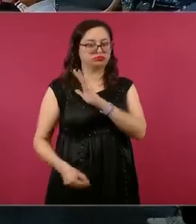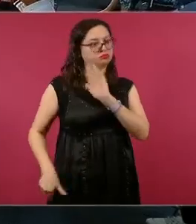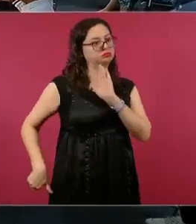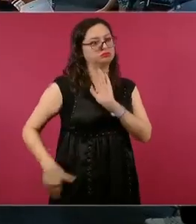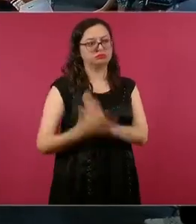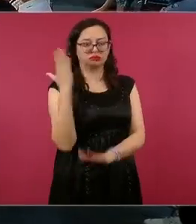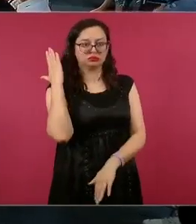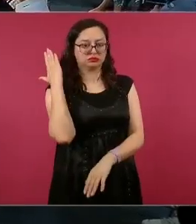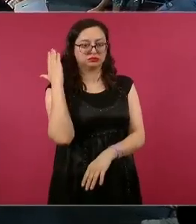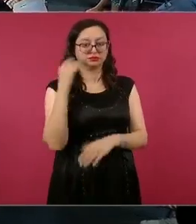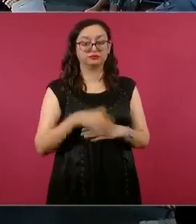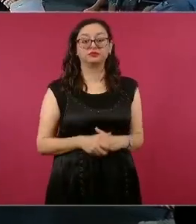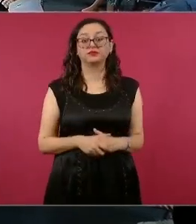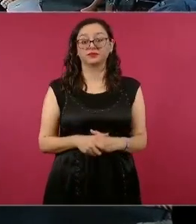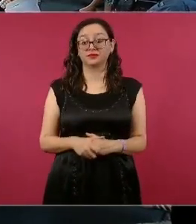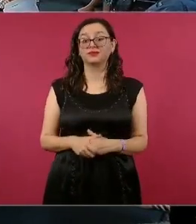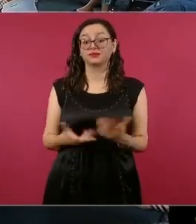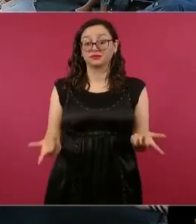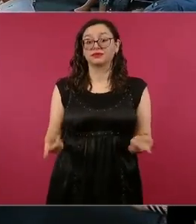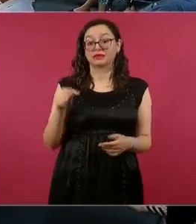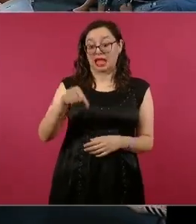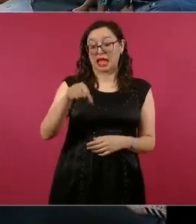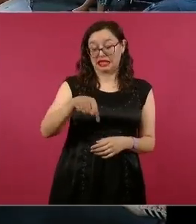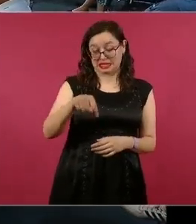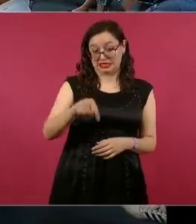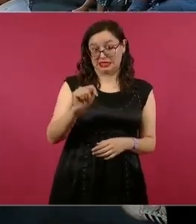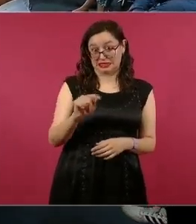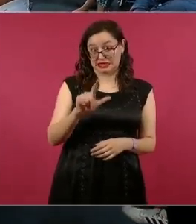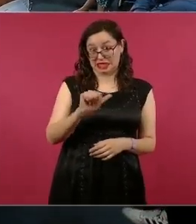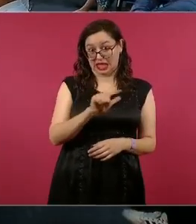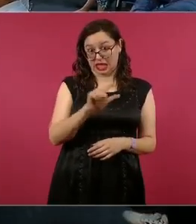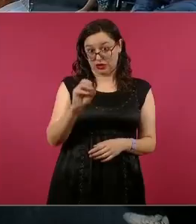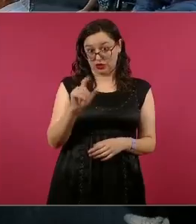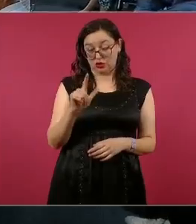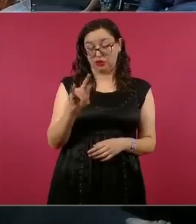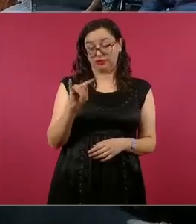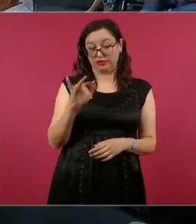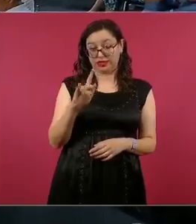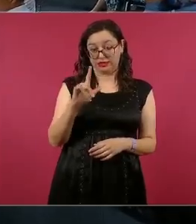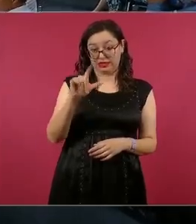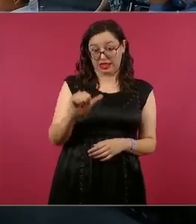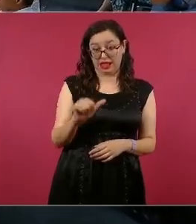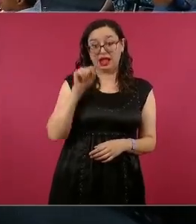importantísimo. Ahí estuvieron ingleses, ahora hay canadienses, todavía no